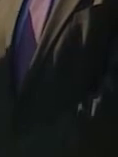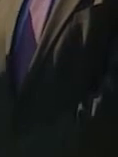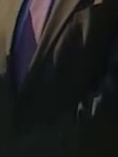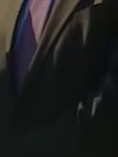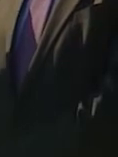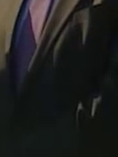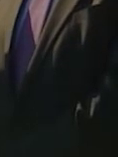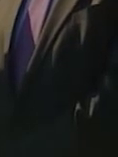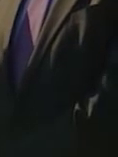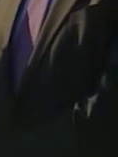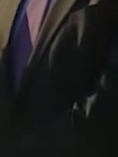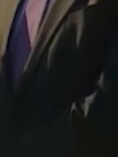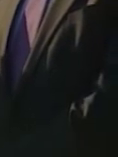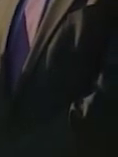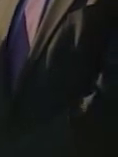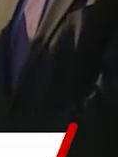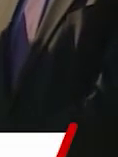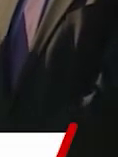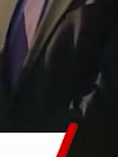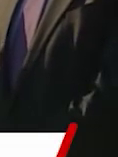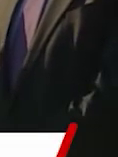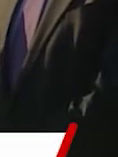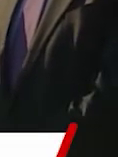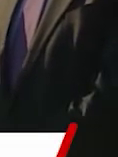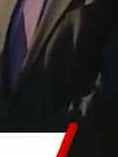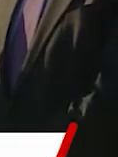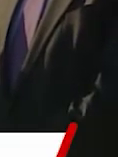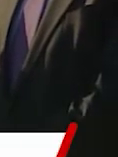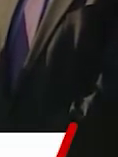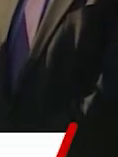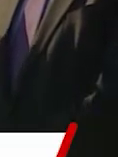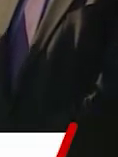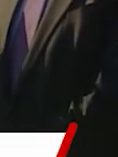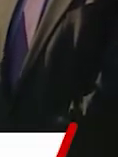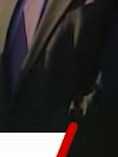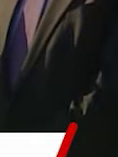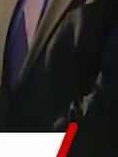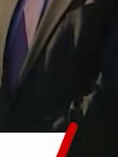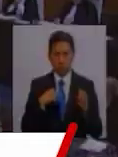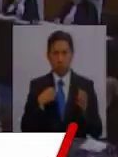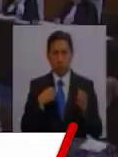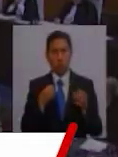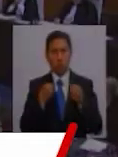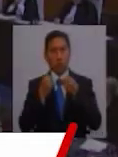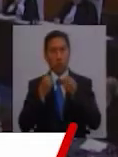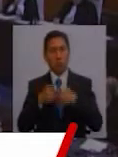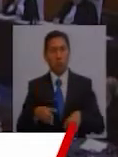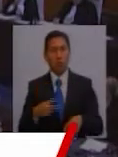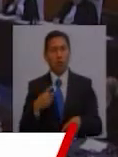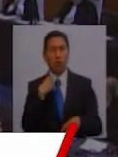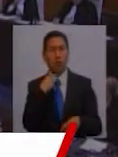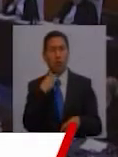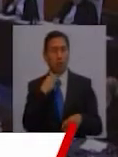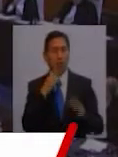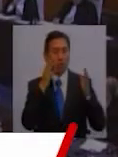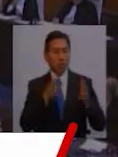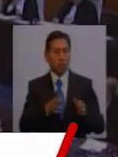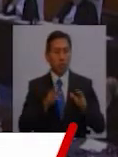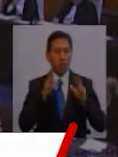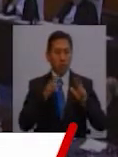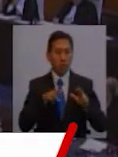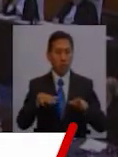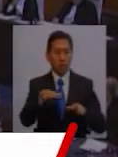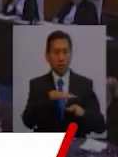canciller chileno Roberto Ampuero tras la conclusión de los alegatos nacionales por parte de Bolivia ante la Corte Internacional de Justicia de La